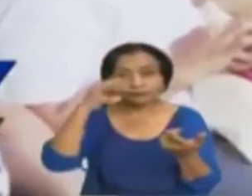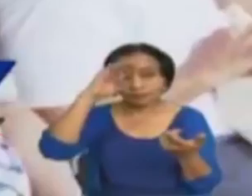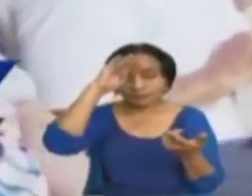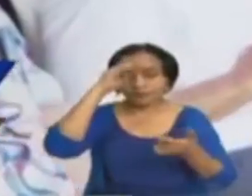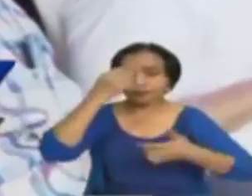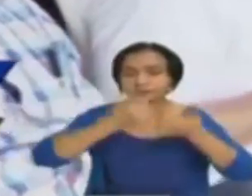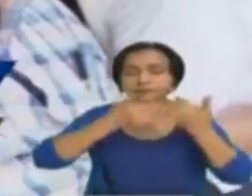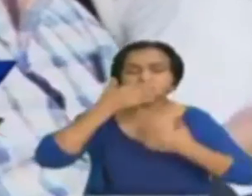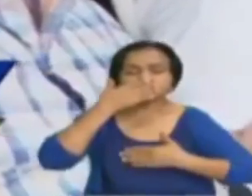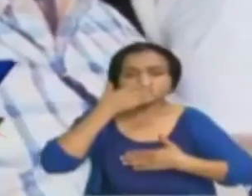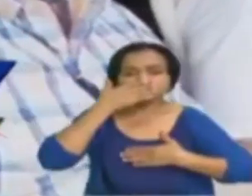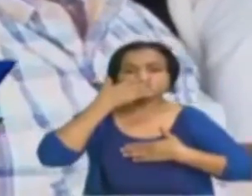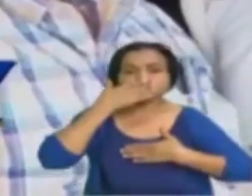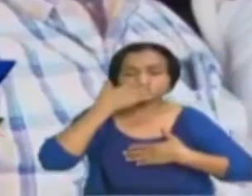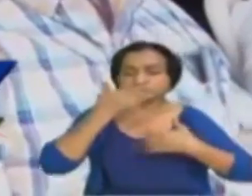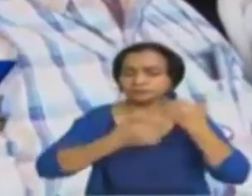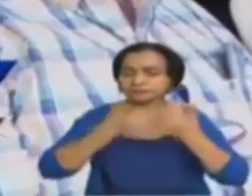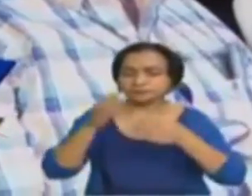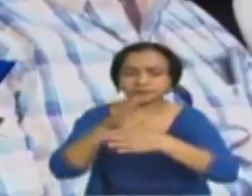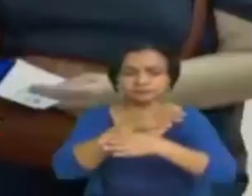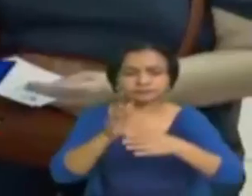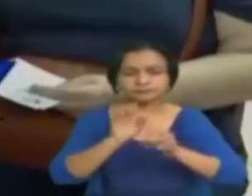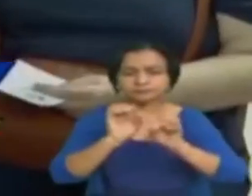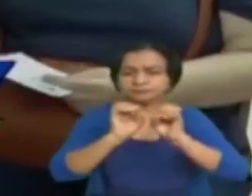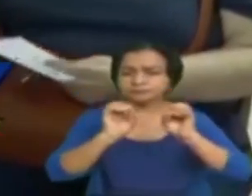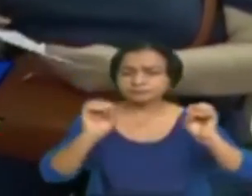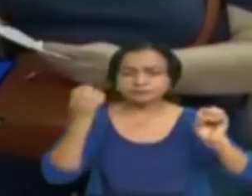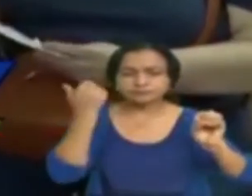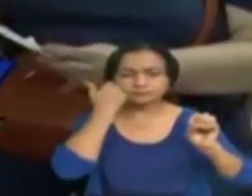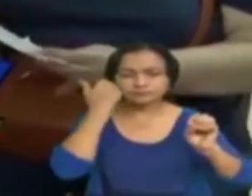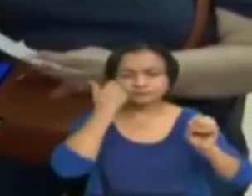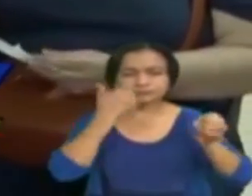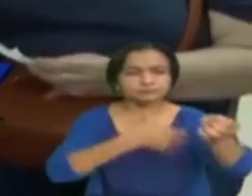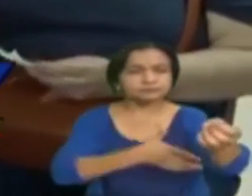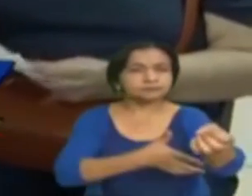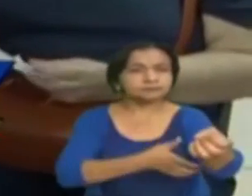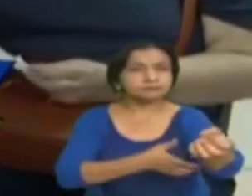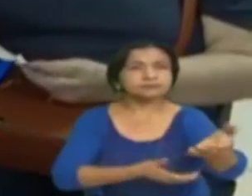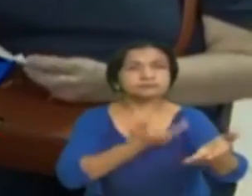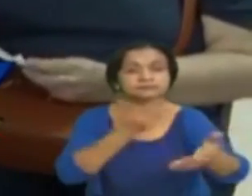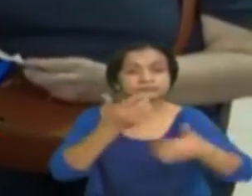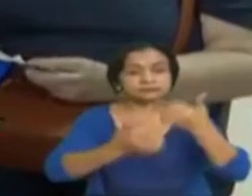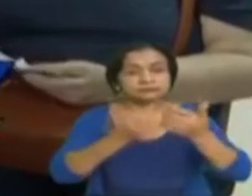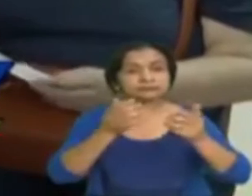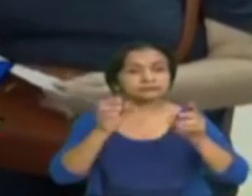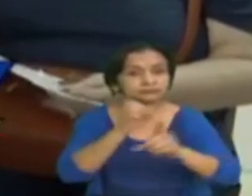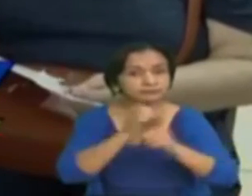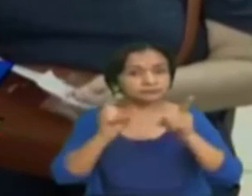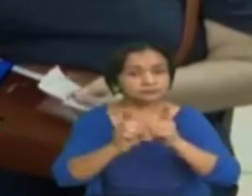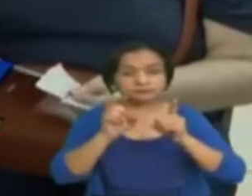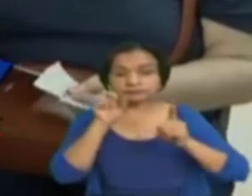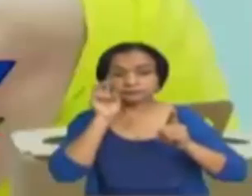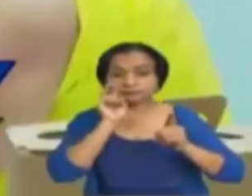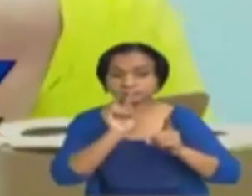Dios y pidiéndole al Señor. La vacunación podría generar exceso de